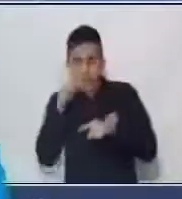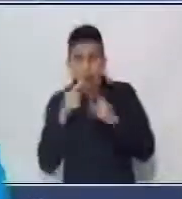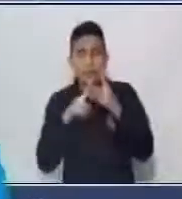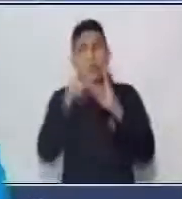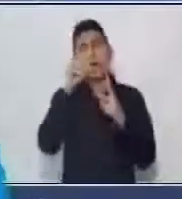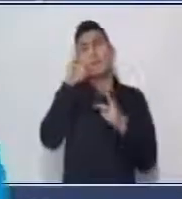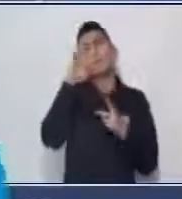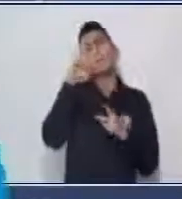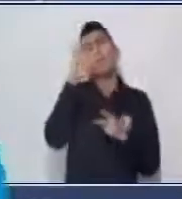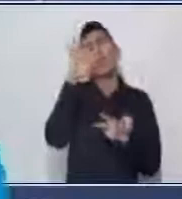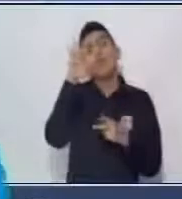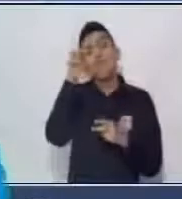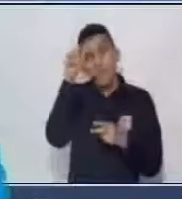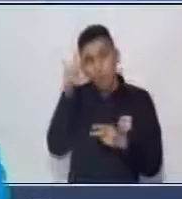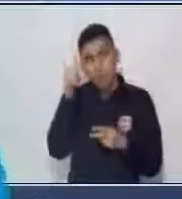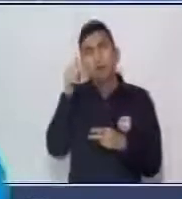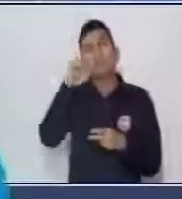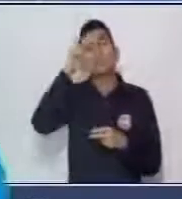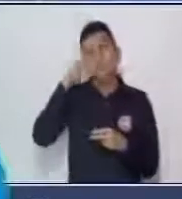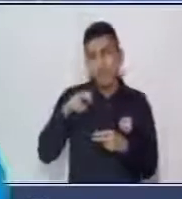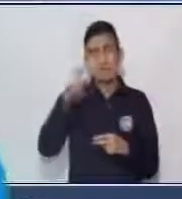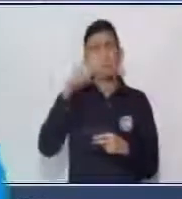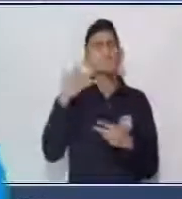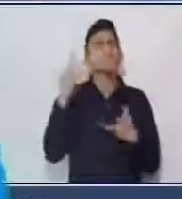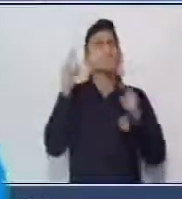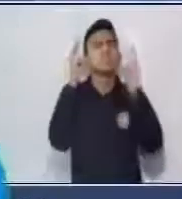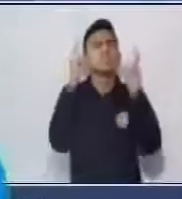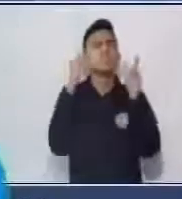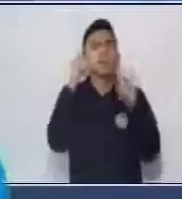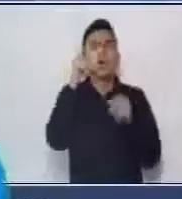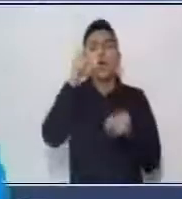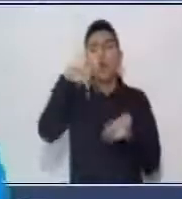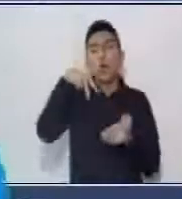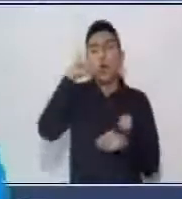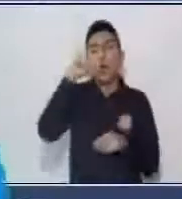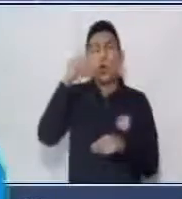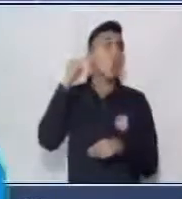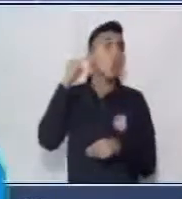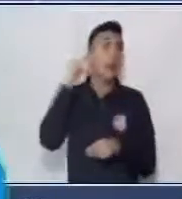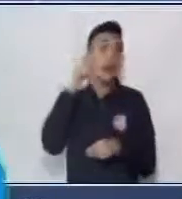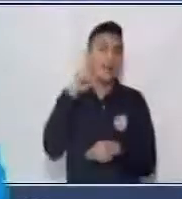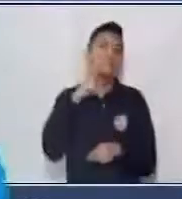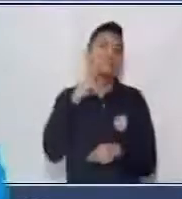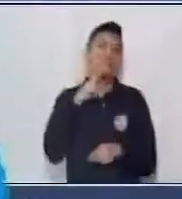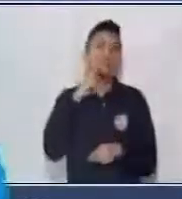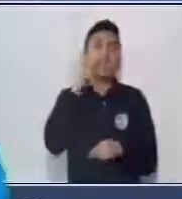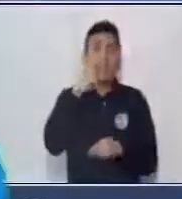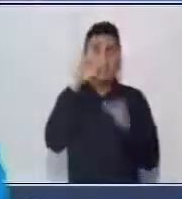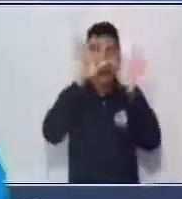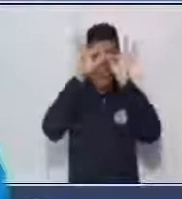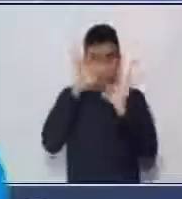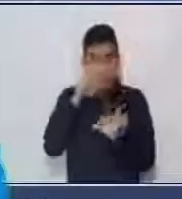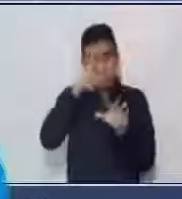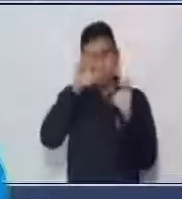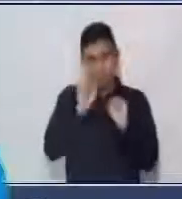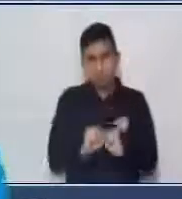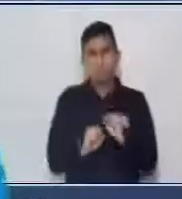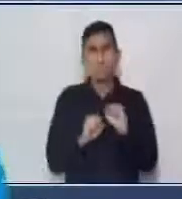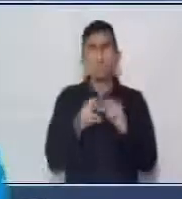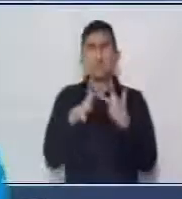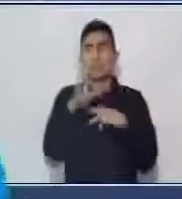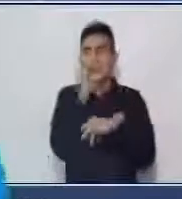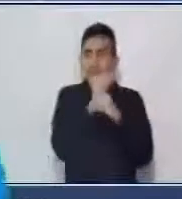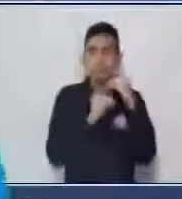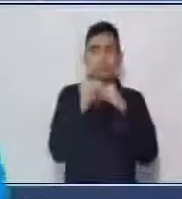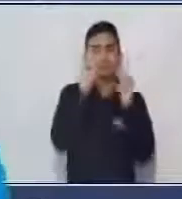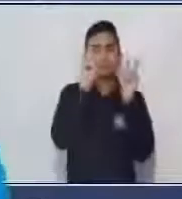y que tiene que ver mucho con la forma en que estás conjugando los verbos. Entonces, de esa manera se podría decir que ha cambiado